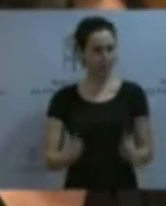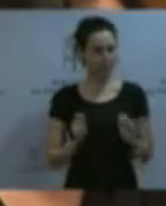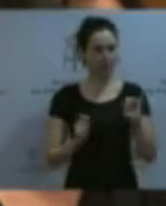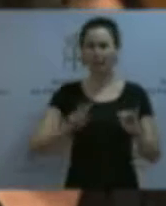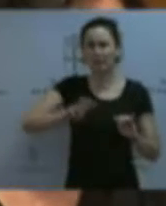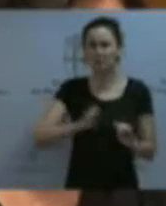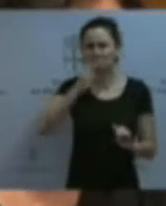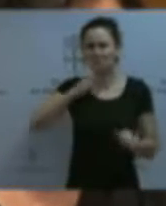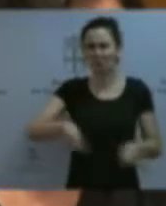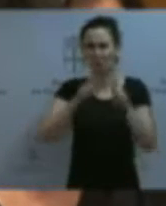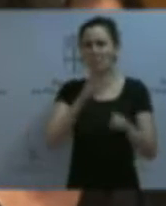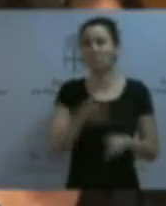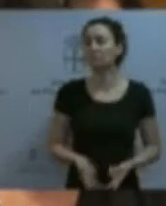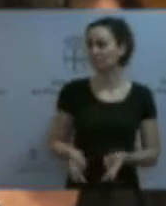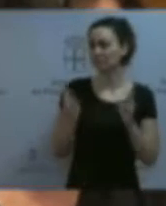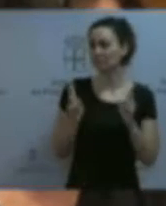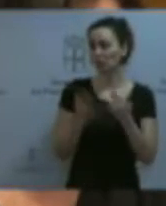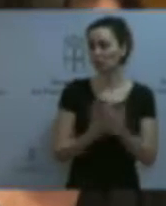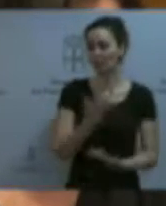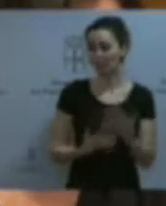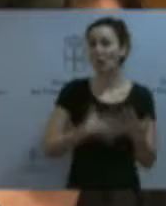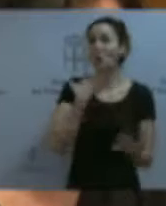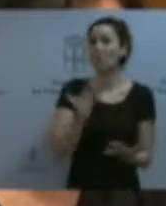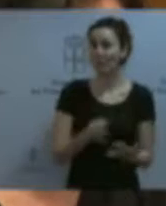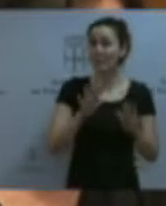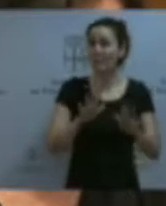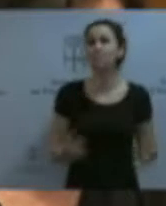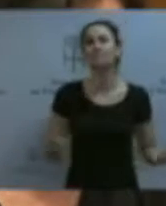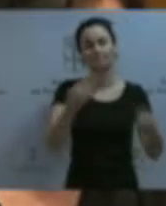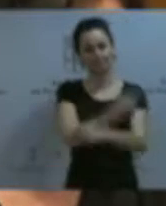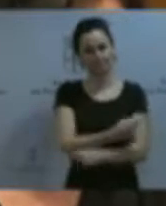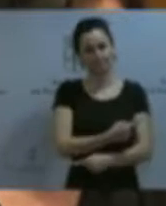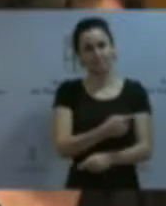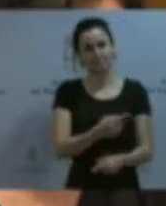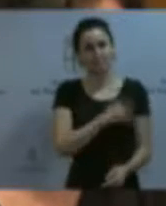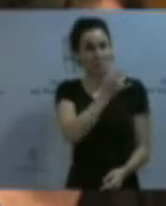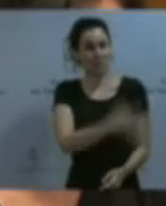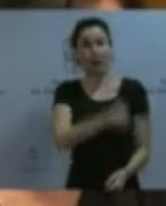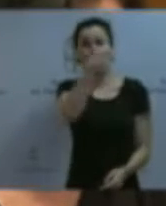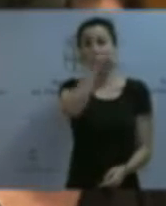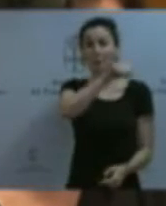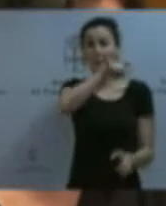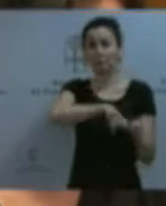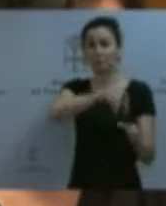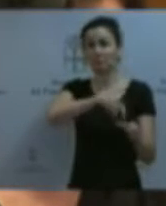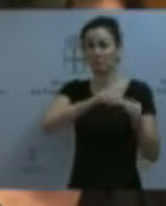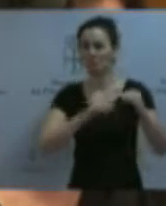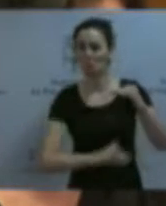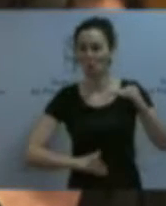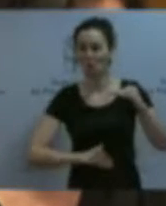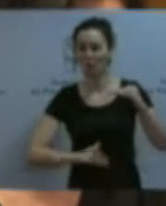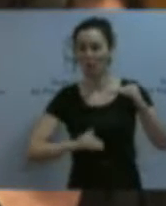en razón de estar autorizada en una categoría mixta, cuando por el contrario sí que se permite la inclusión de palistas hombres desde categorías inferiores al